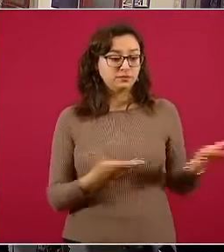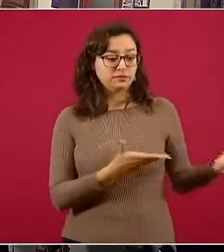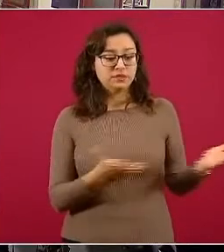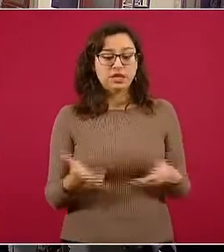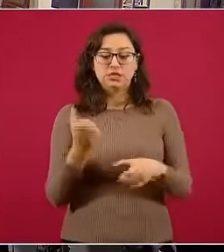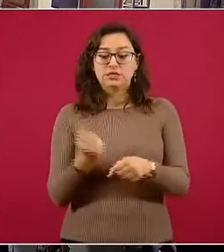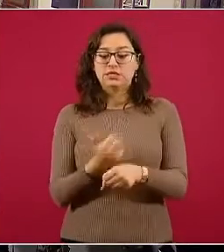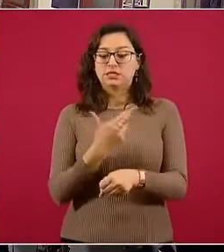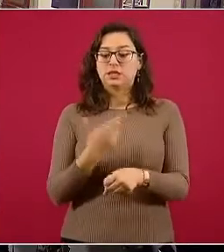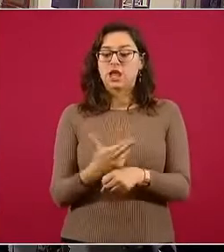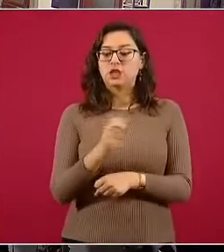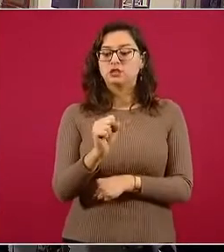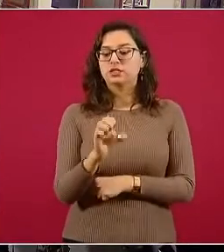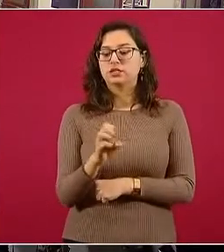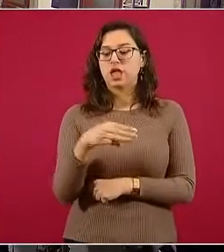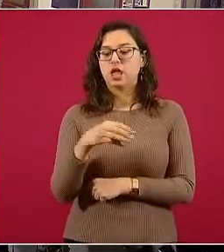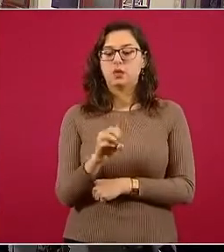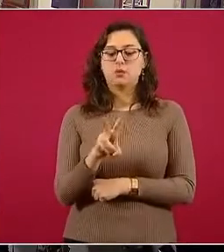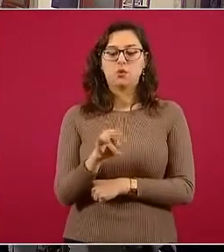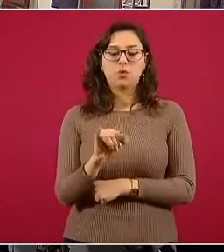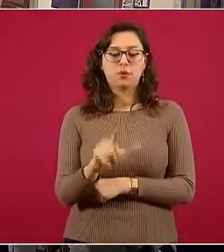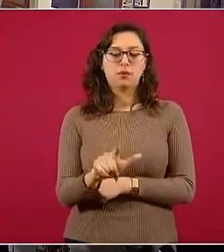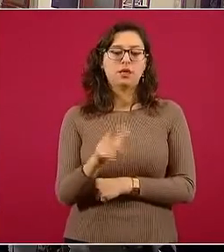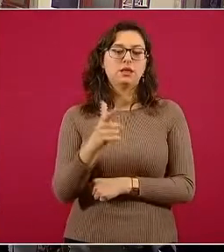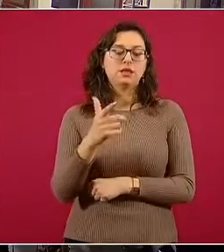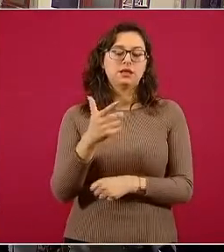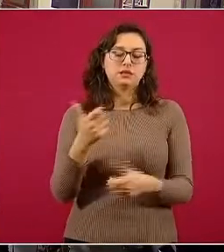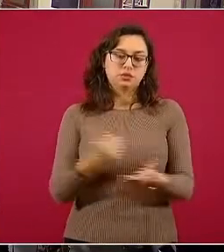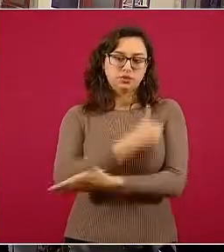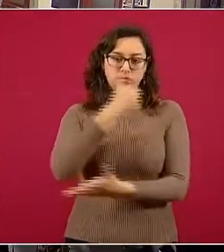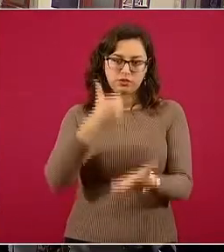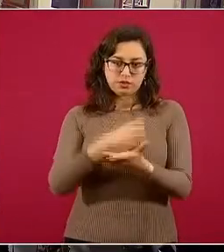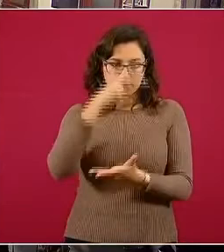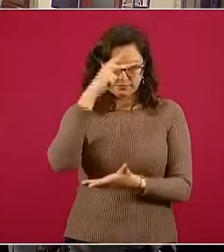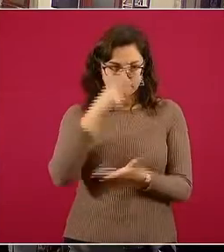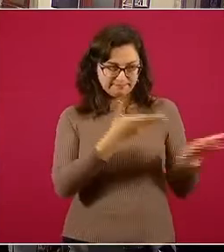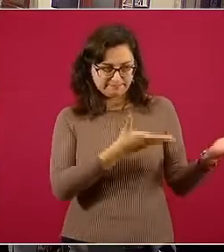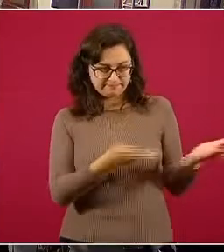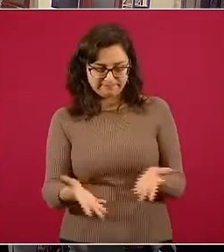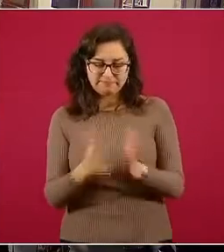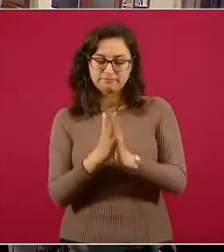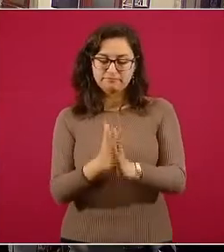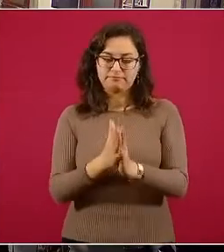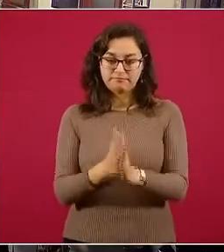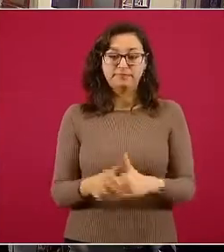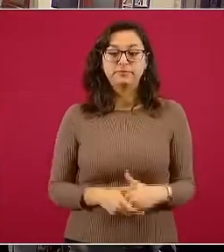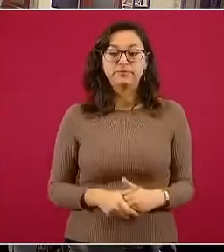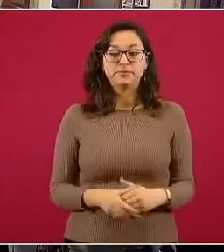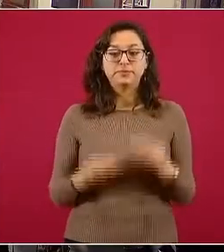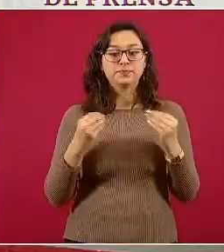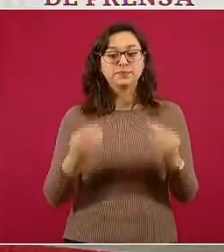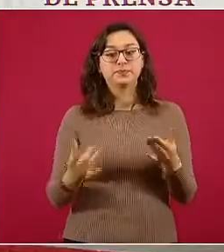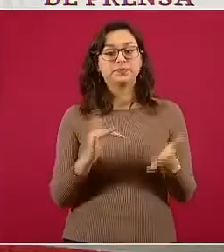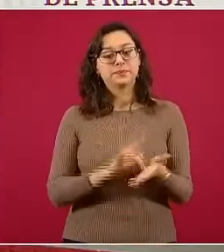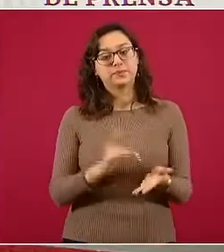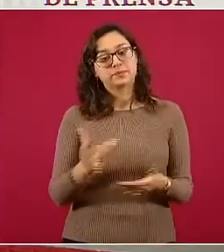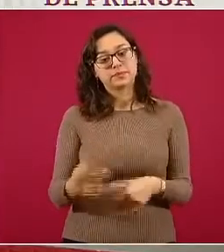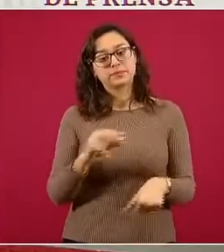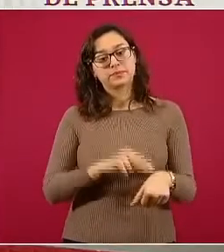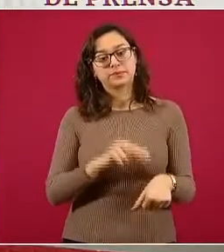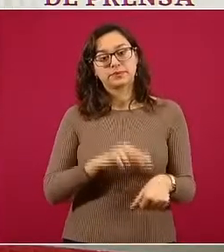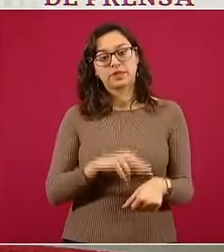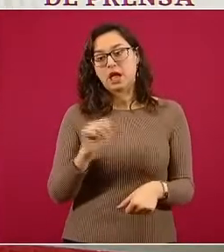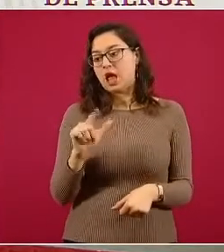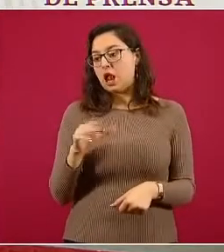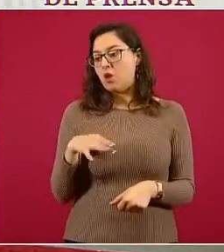secretario de Movilidad de la Ciudad de México. Tiene su tiempo, por favor. Muchas gracias, doctora Lomía, muchas gracias a todos y todos por estar aquí